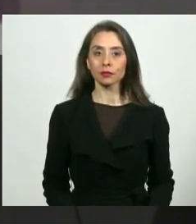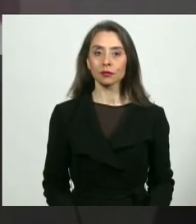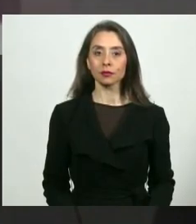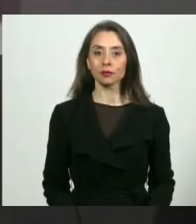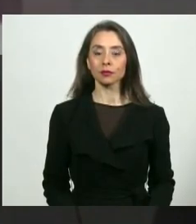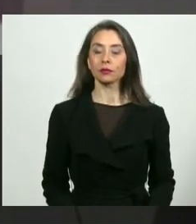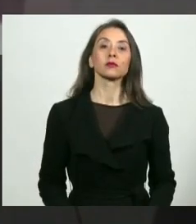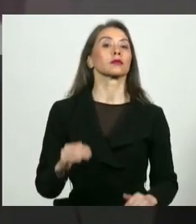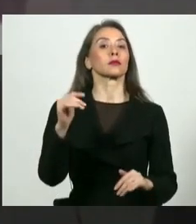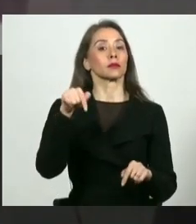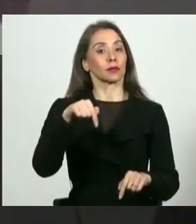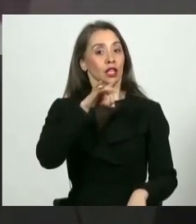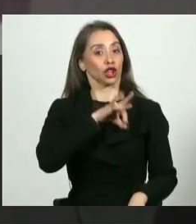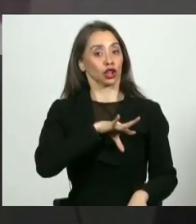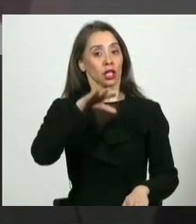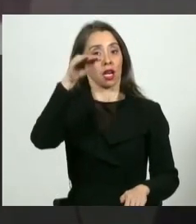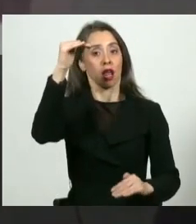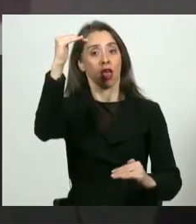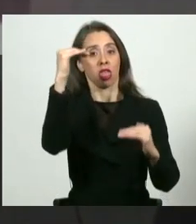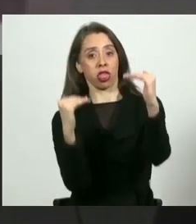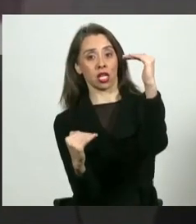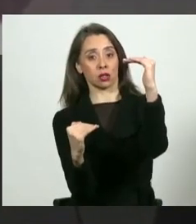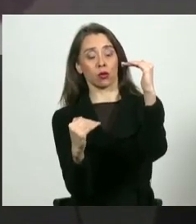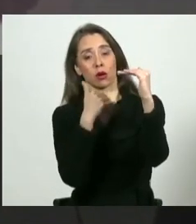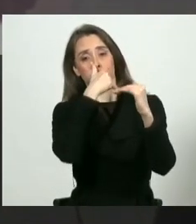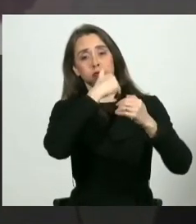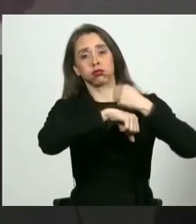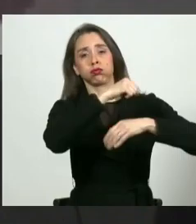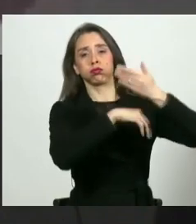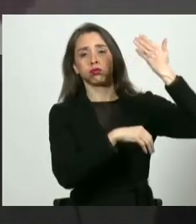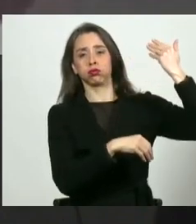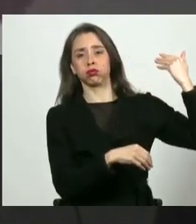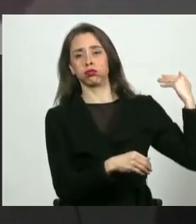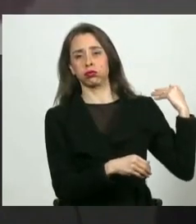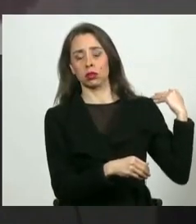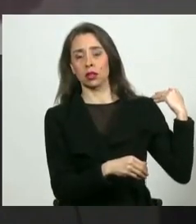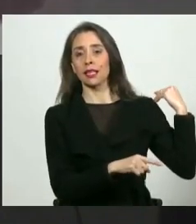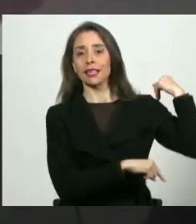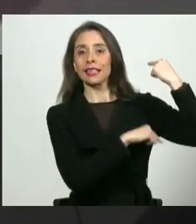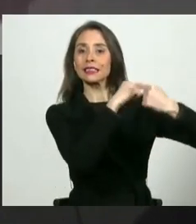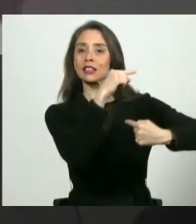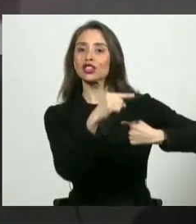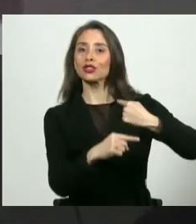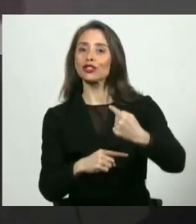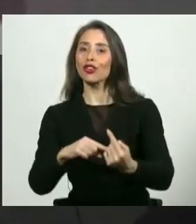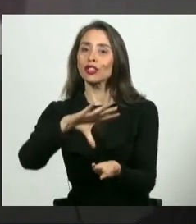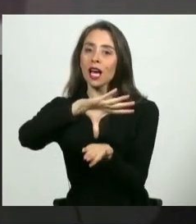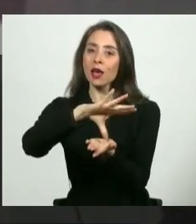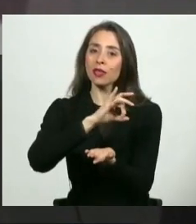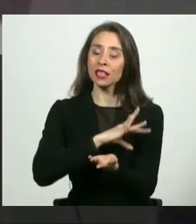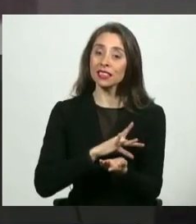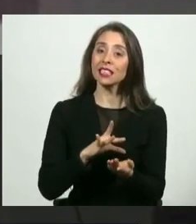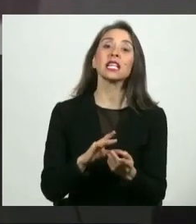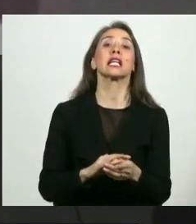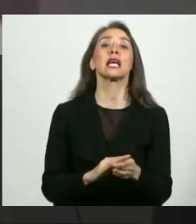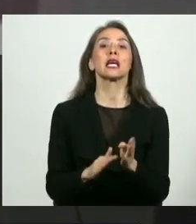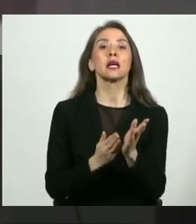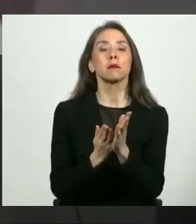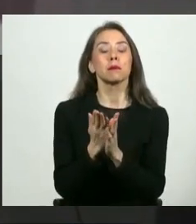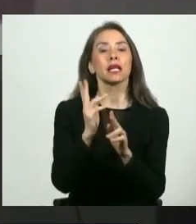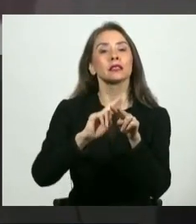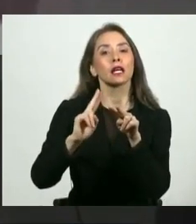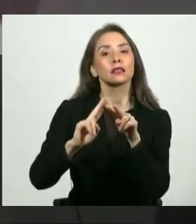La desigualdad en Chile es de larga data. Yo me atrevería a decir de que la historia de nuestro país se construye en torno a tratar de dar